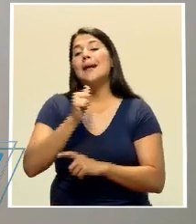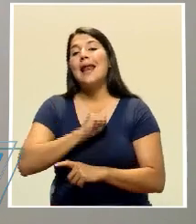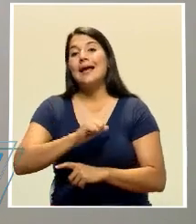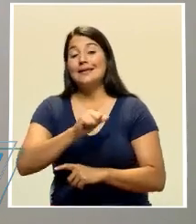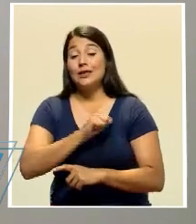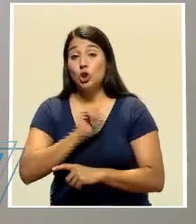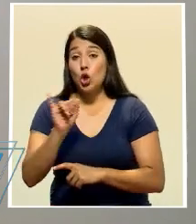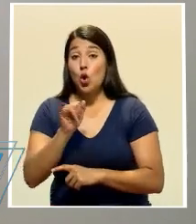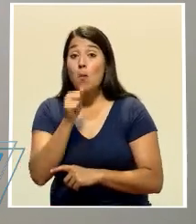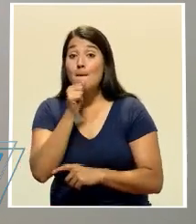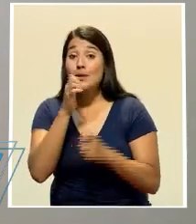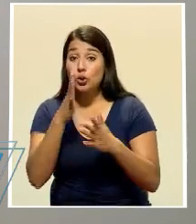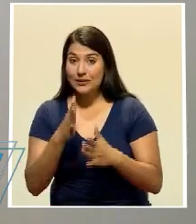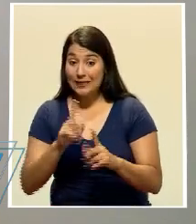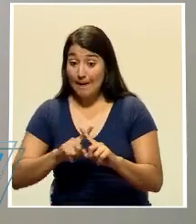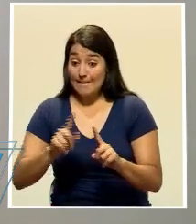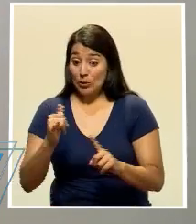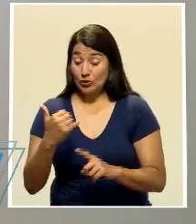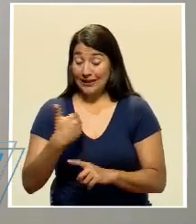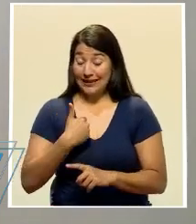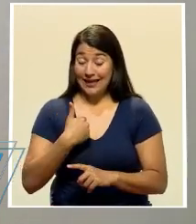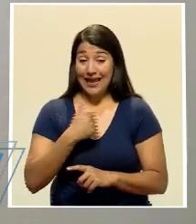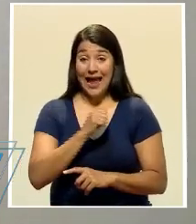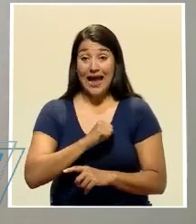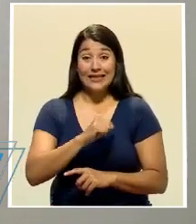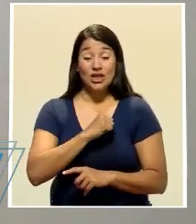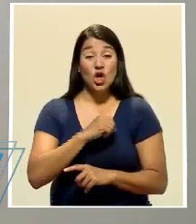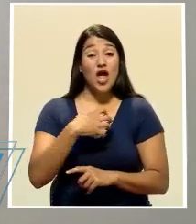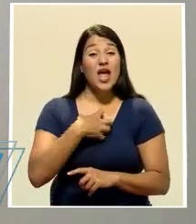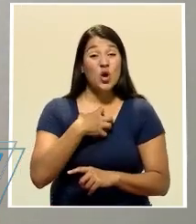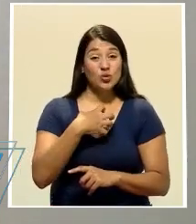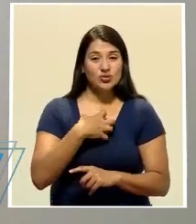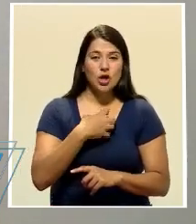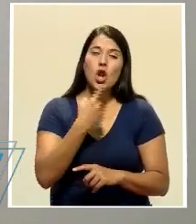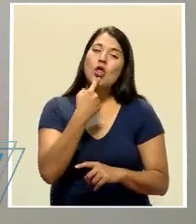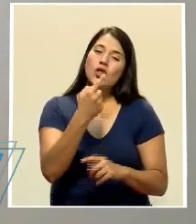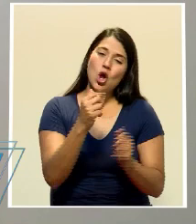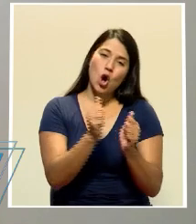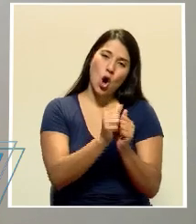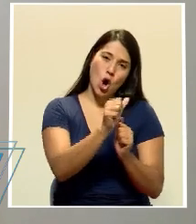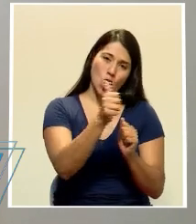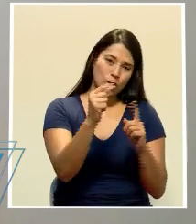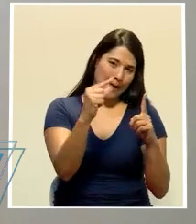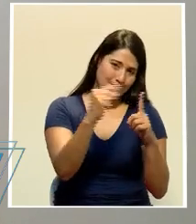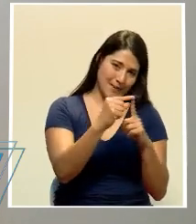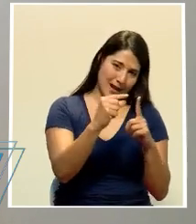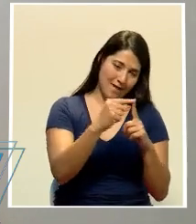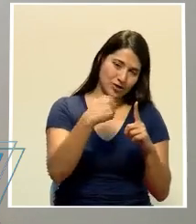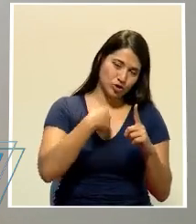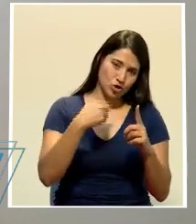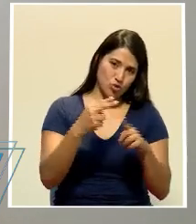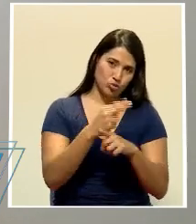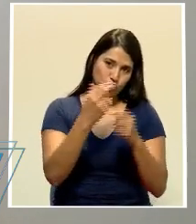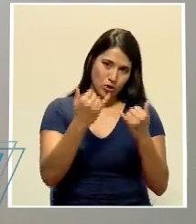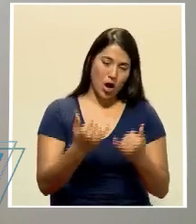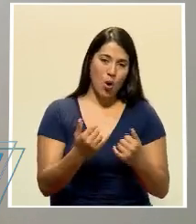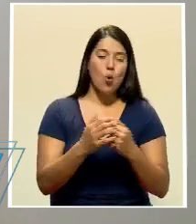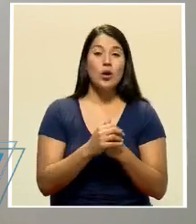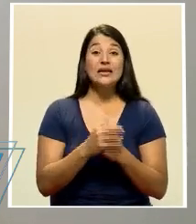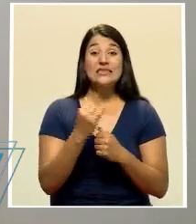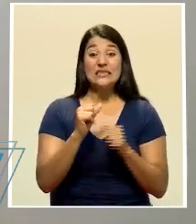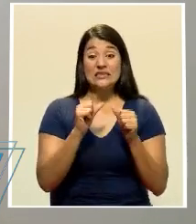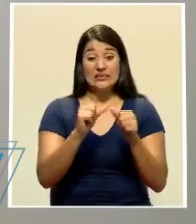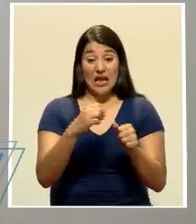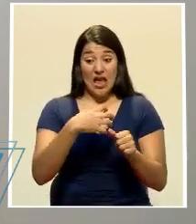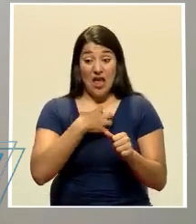comportan egoístamente, y lo dijo con palabras mucho más fuertes que las que yo expreso aquí, iban a ser los